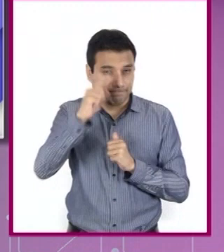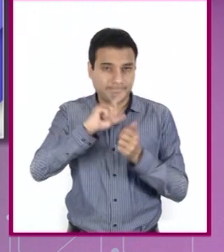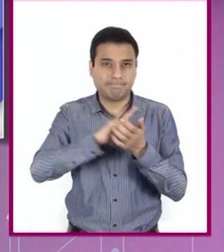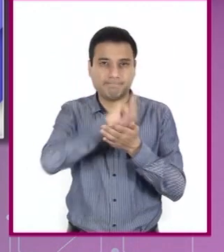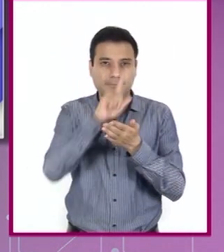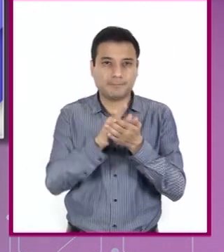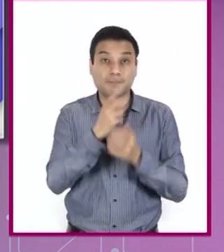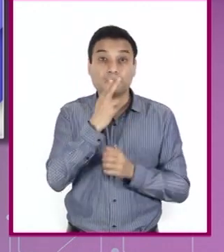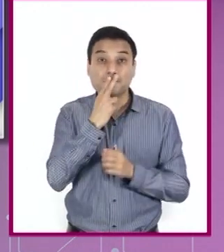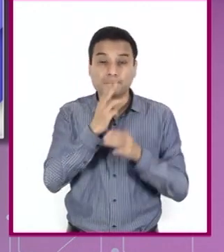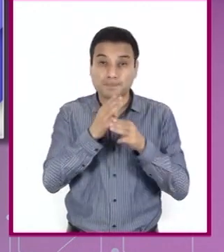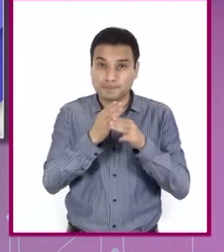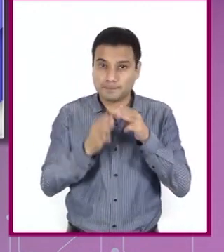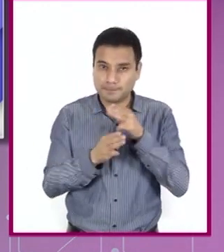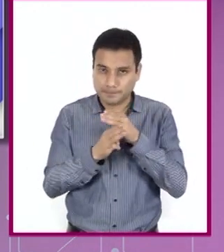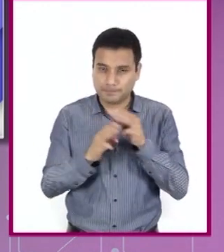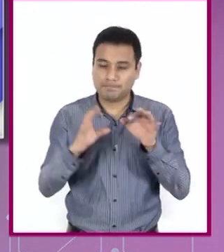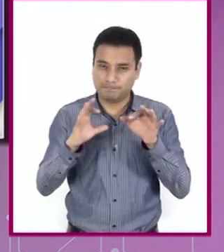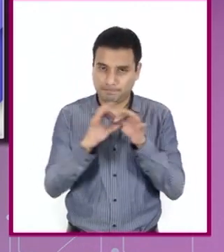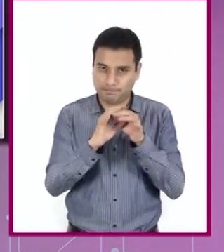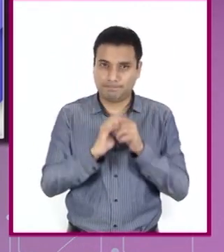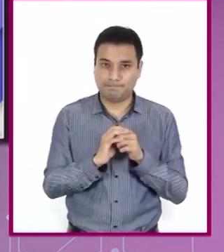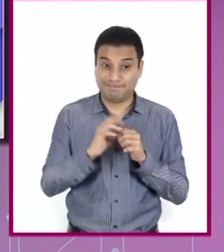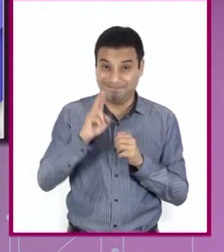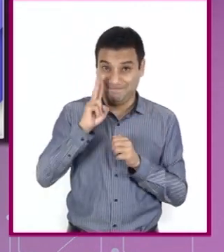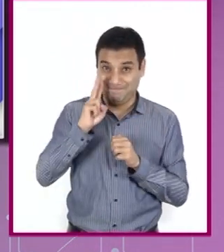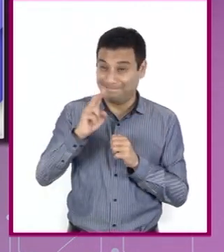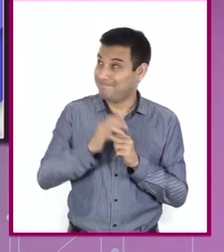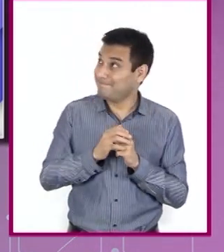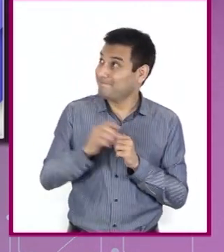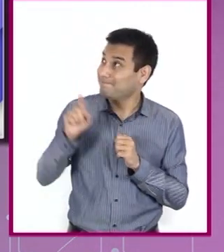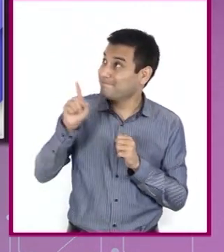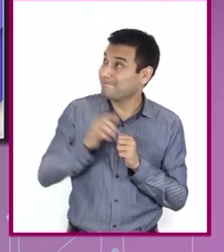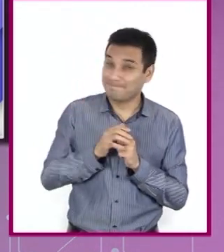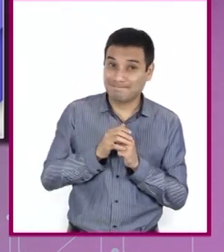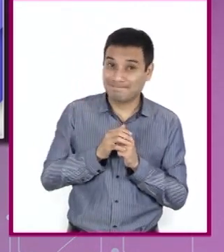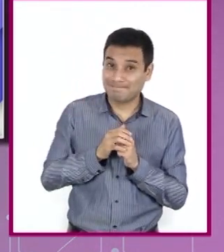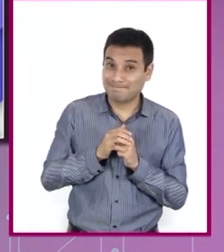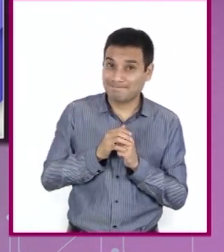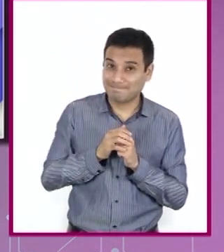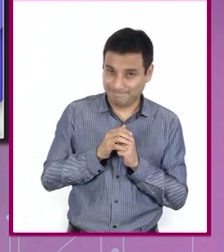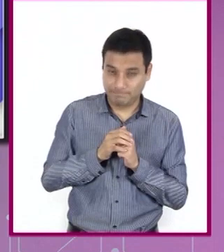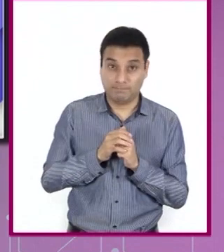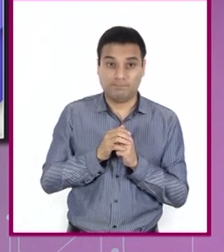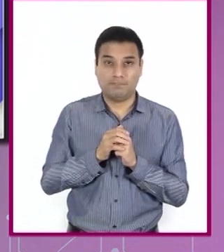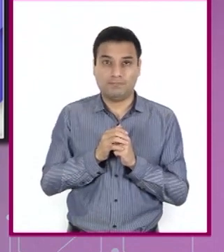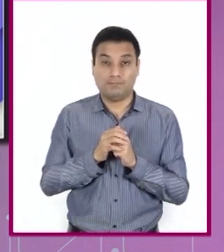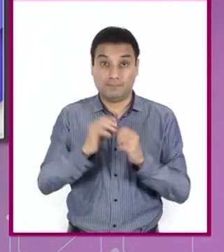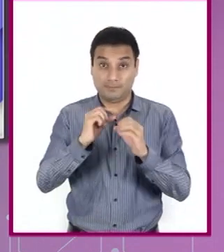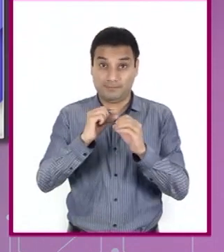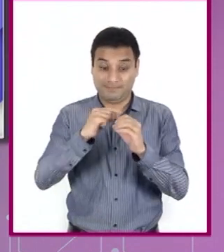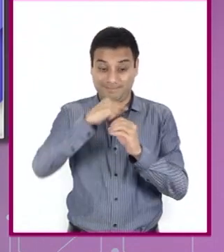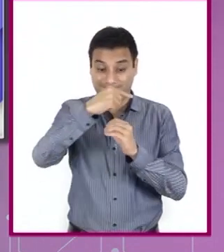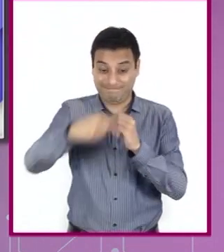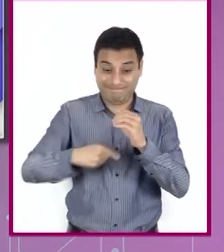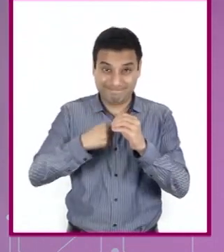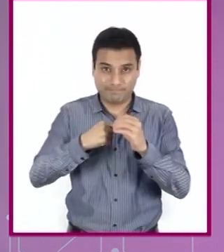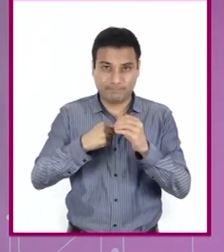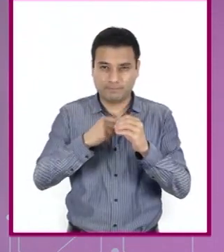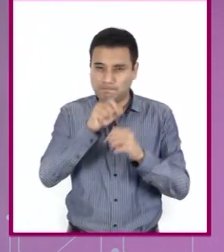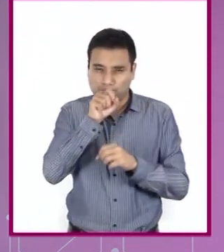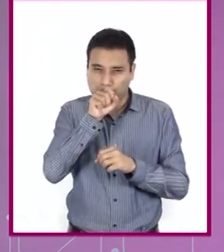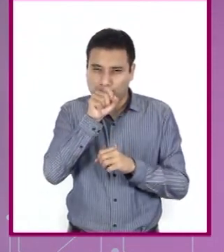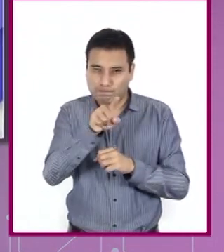materia y comprobamos que tanto en reactivos como en productos, de manera que el número total de átomos de cada elemento sea el